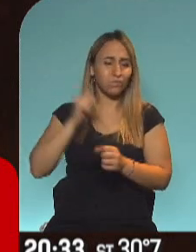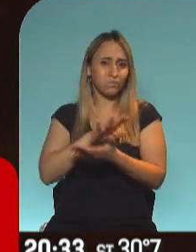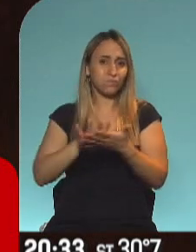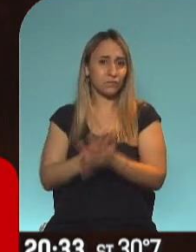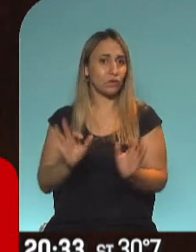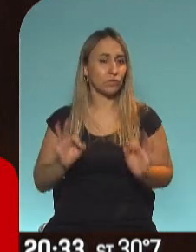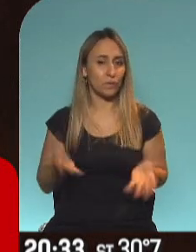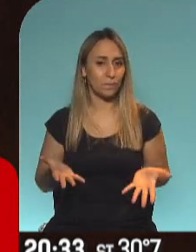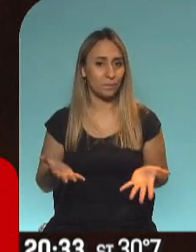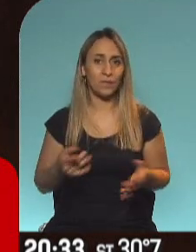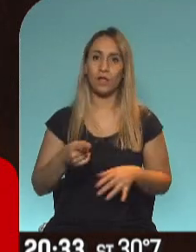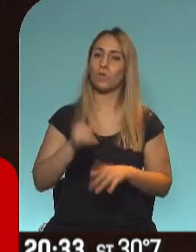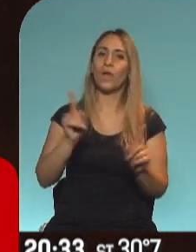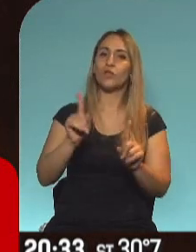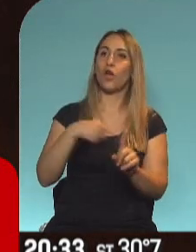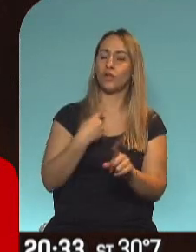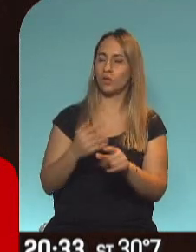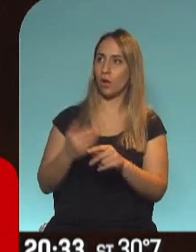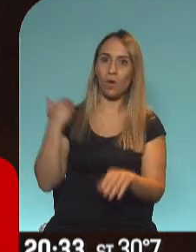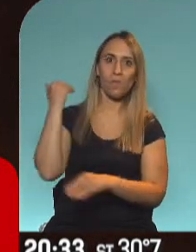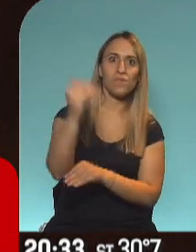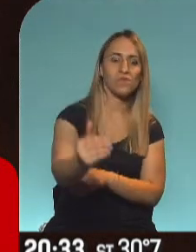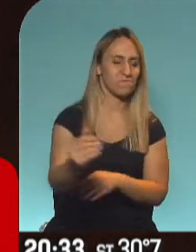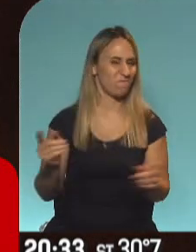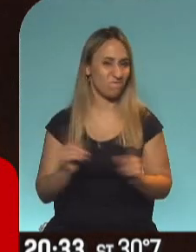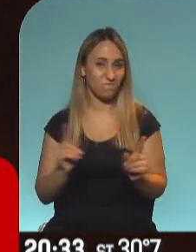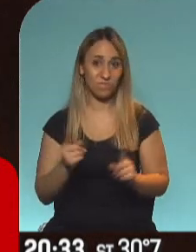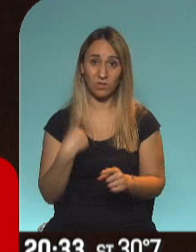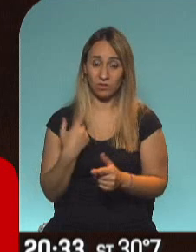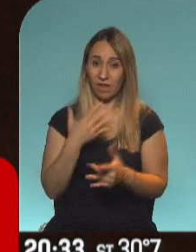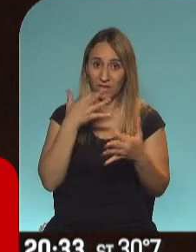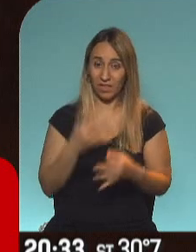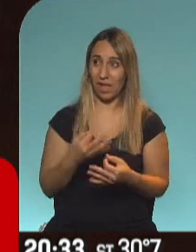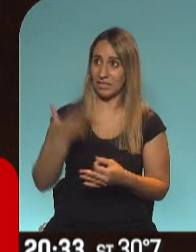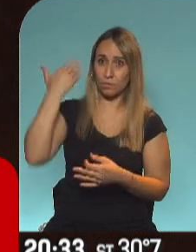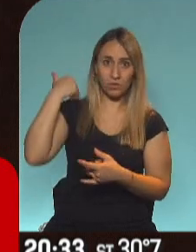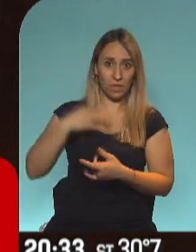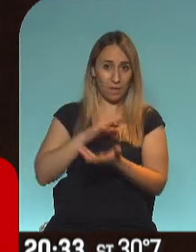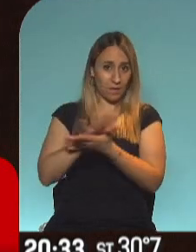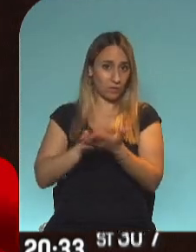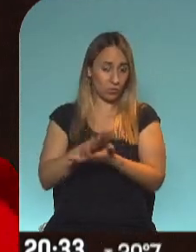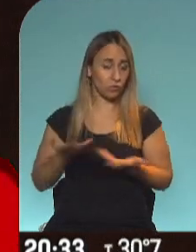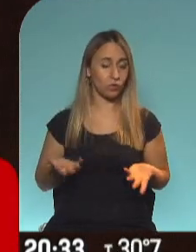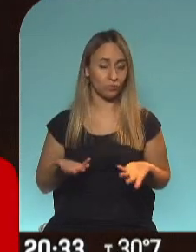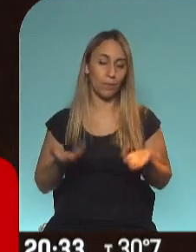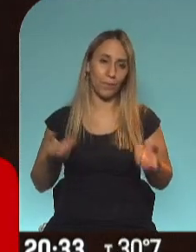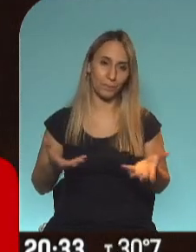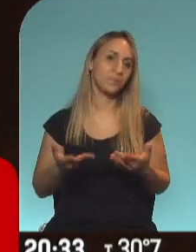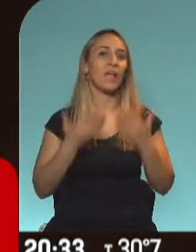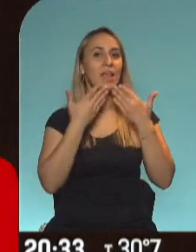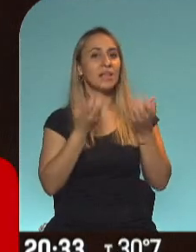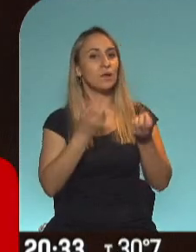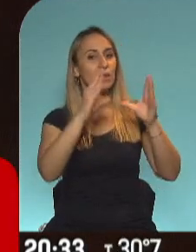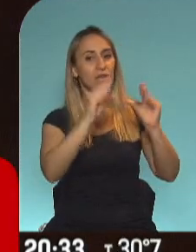estamos anticipando nada, estamos atrasados en una cosa que deberíamos tener resuelta hace mucho. Ministro, gracias, buenas